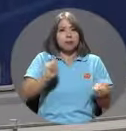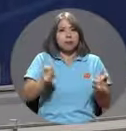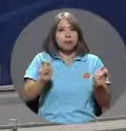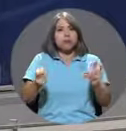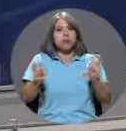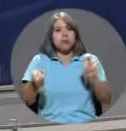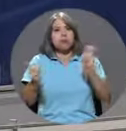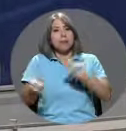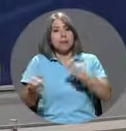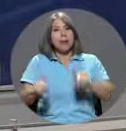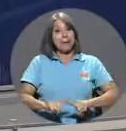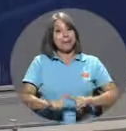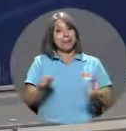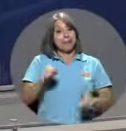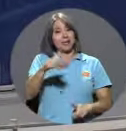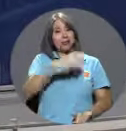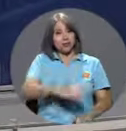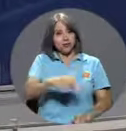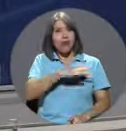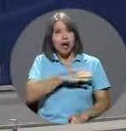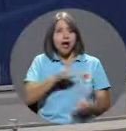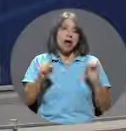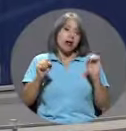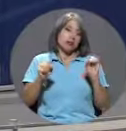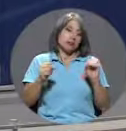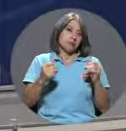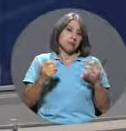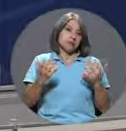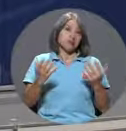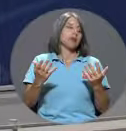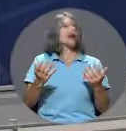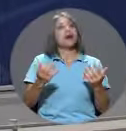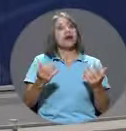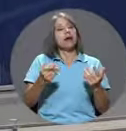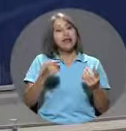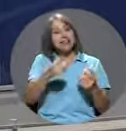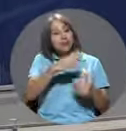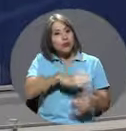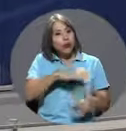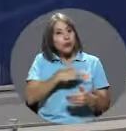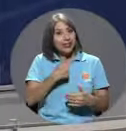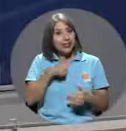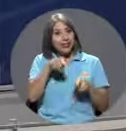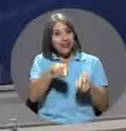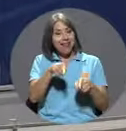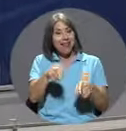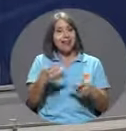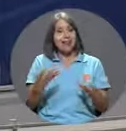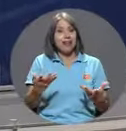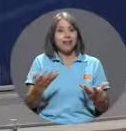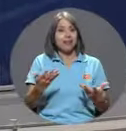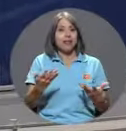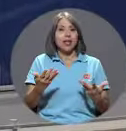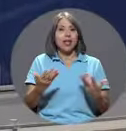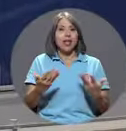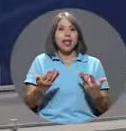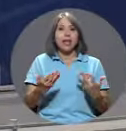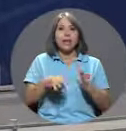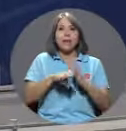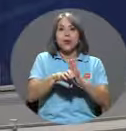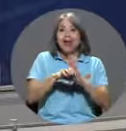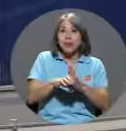bien predisponentes de la conducta suicida, convertirlos en factores protectores. Uh-huh. Y en ese sentido hablamos entonces